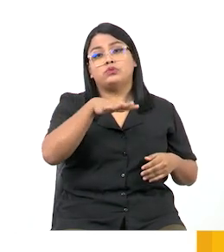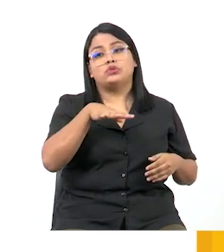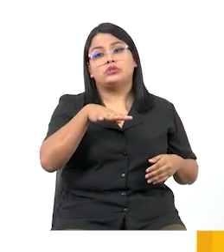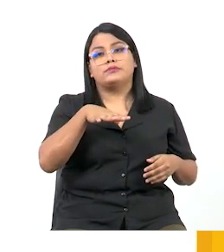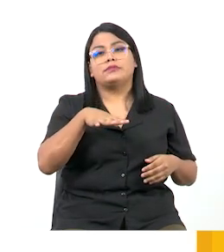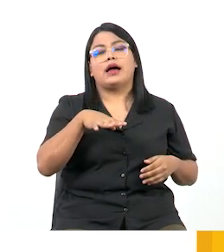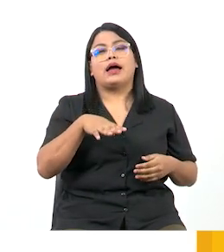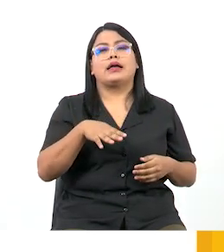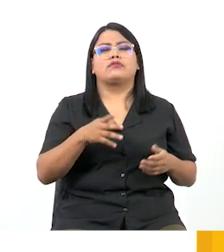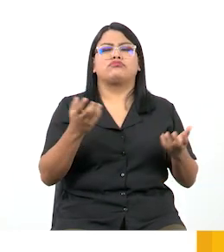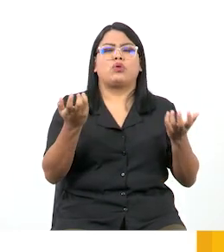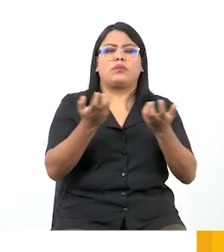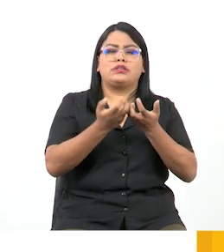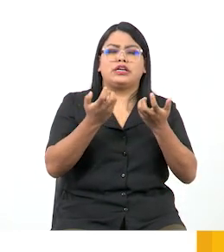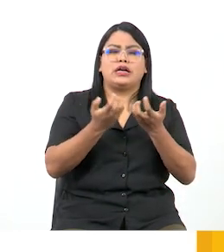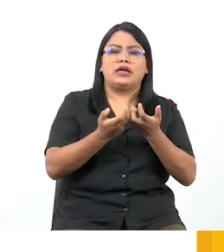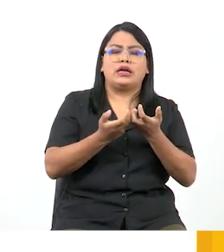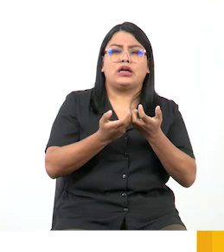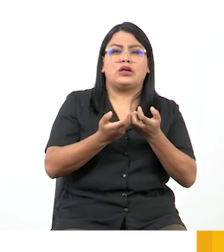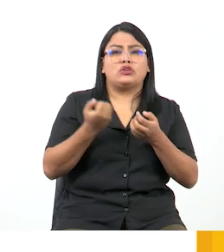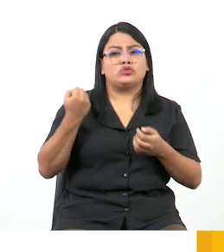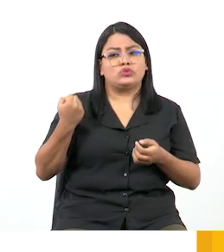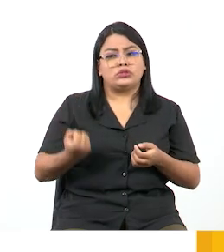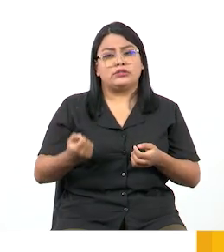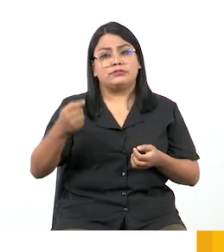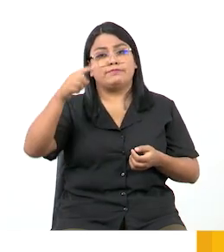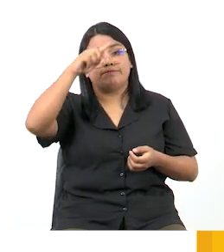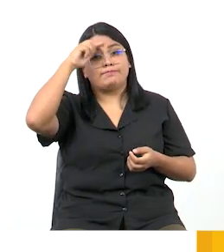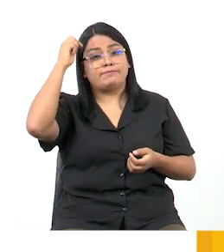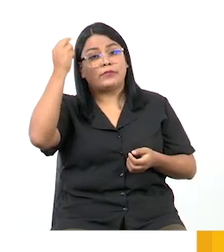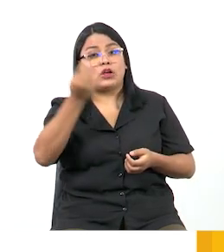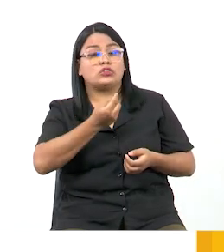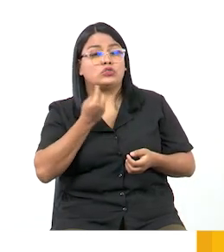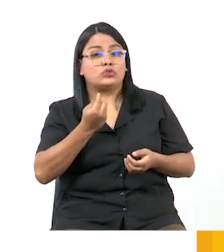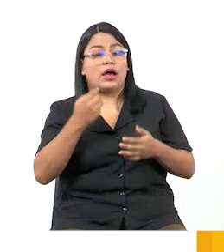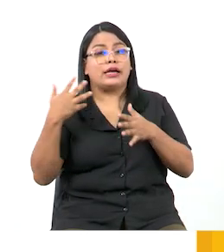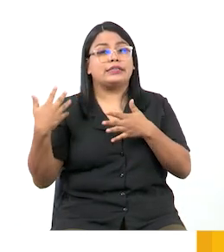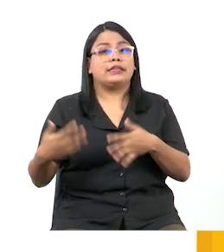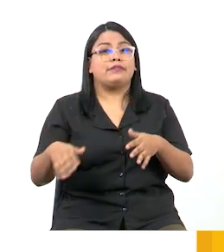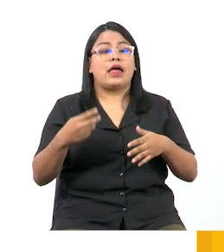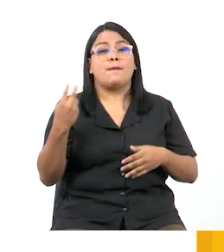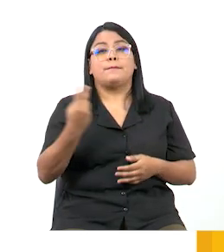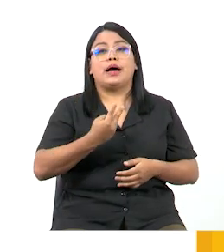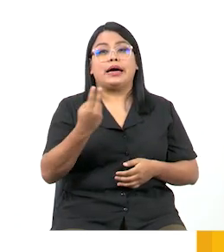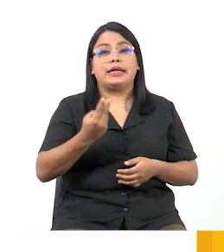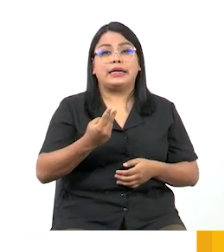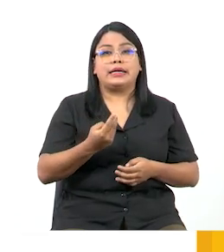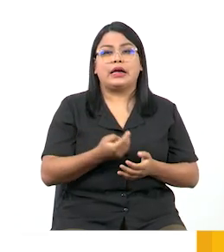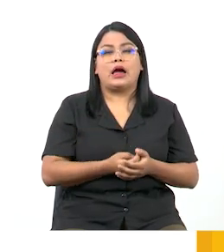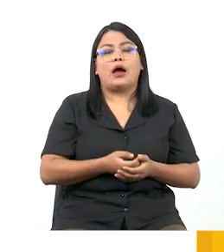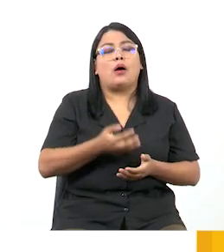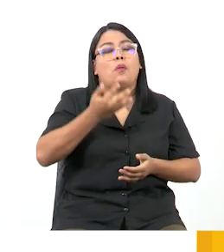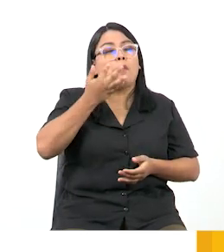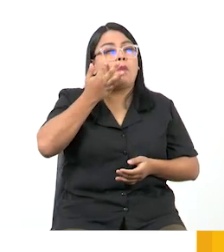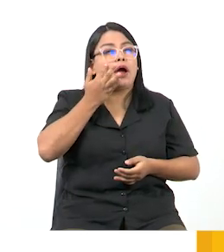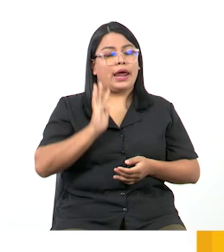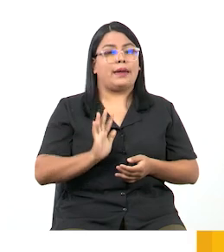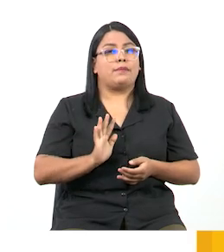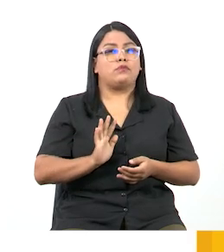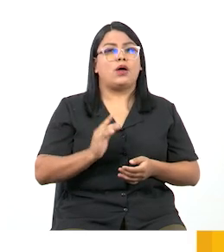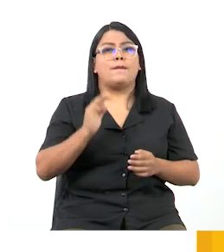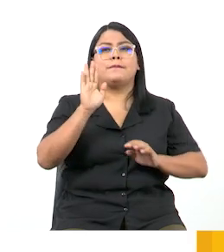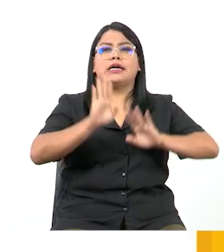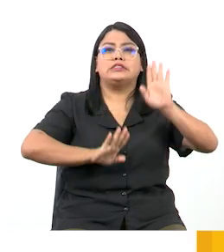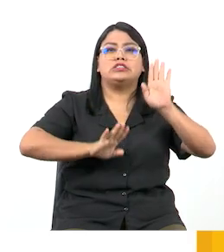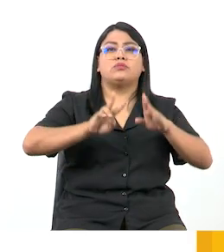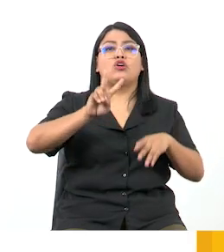estudiantado trabaja con sus compañeras y compañeros de forma más autónoma. Actividades en pares. Son aquellas en las